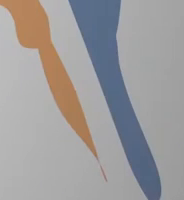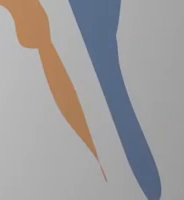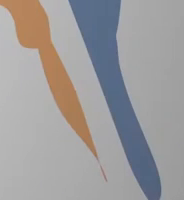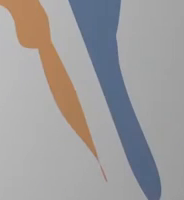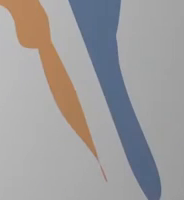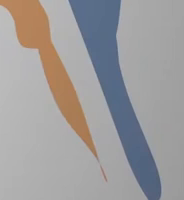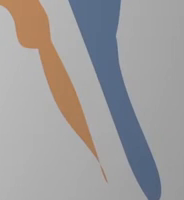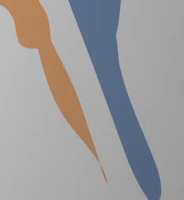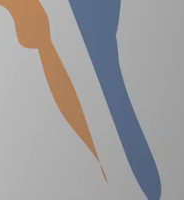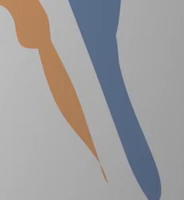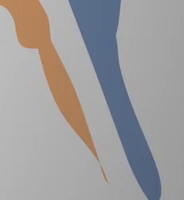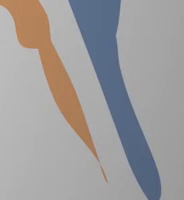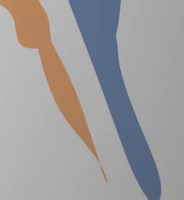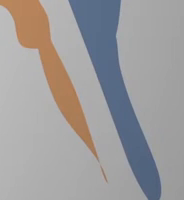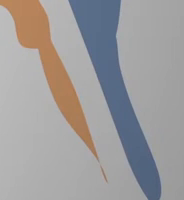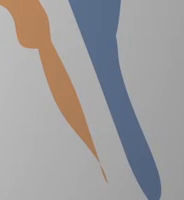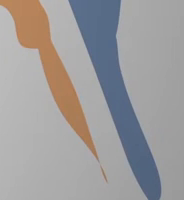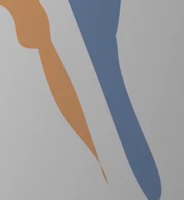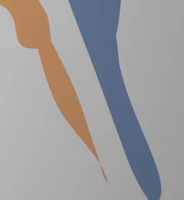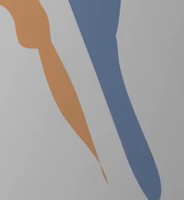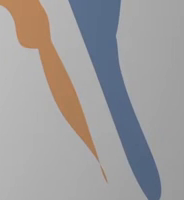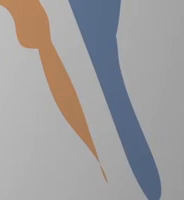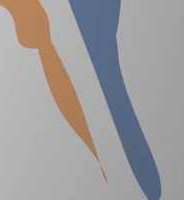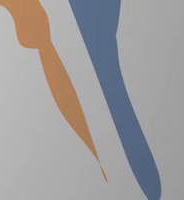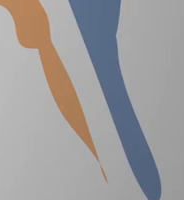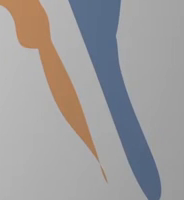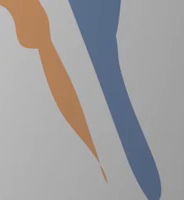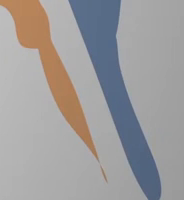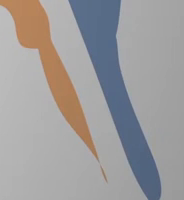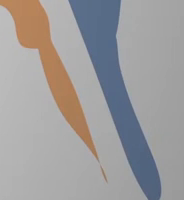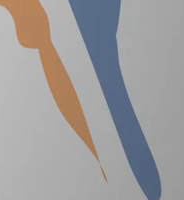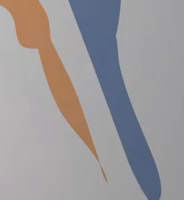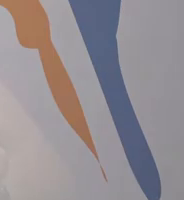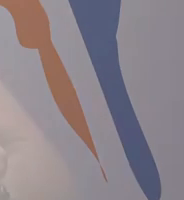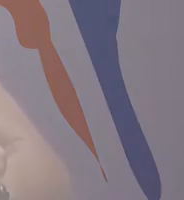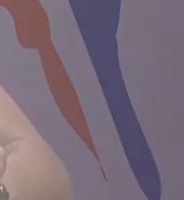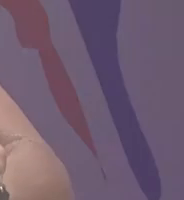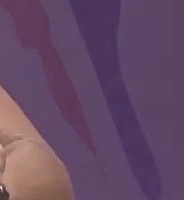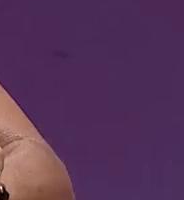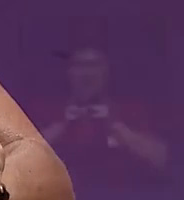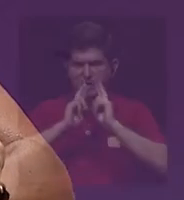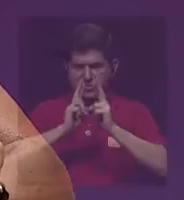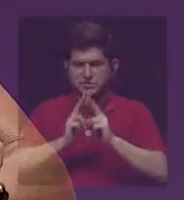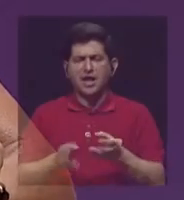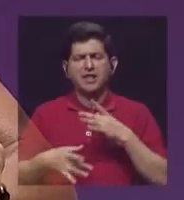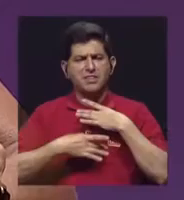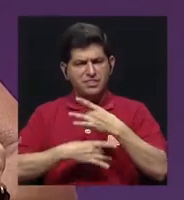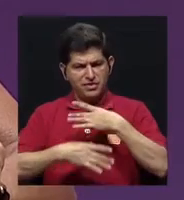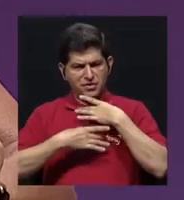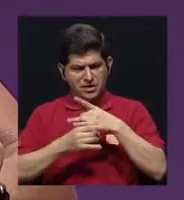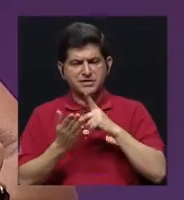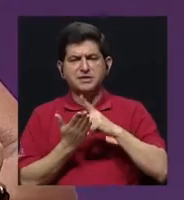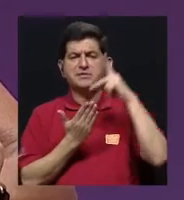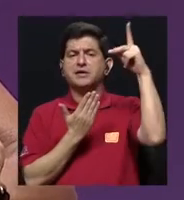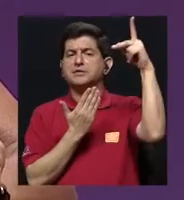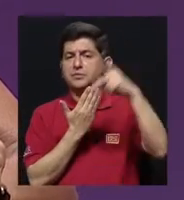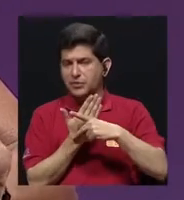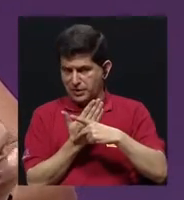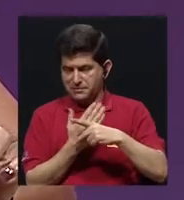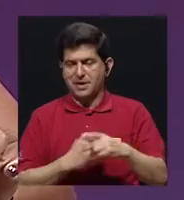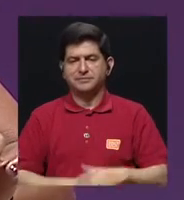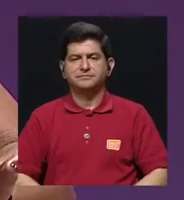Gracias por estar una vez más con Palabra de Mujer. Hoy vamos a conocer sobre los resultados de un interesante